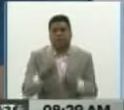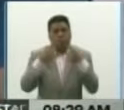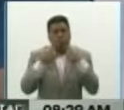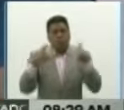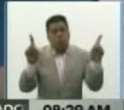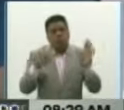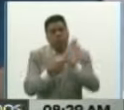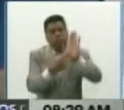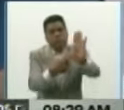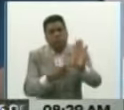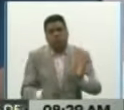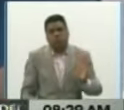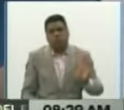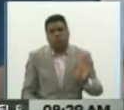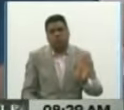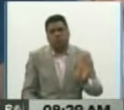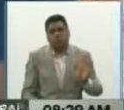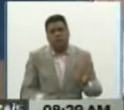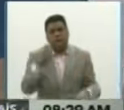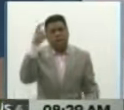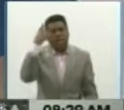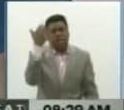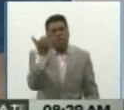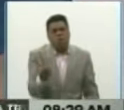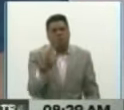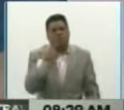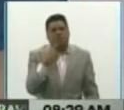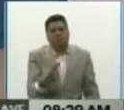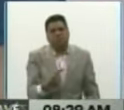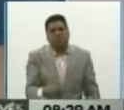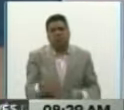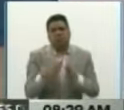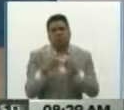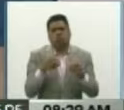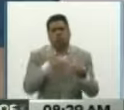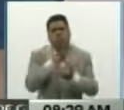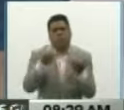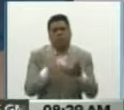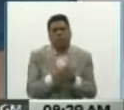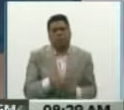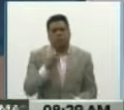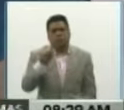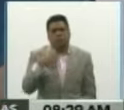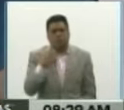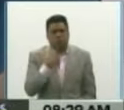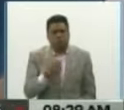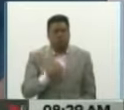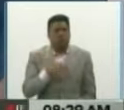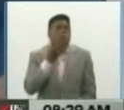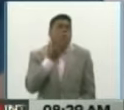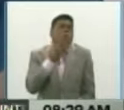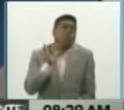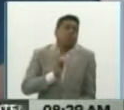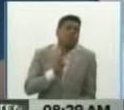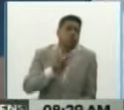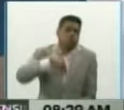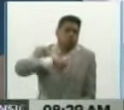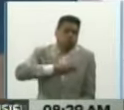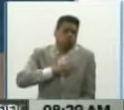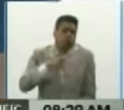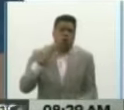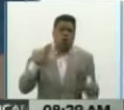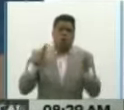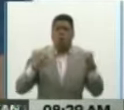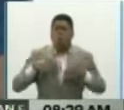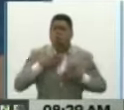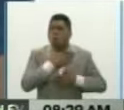notorias. Y es por ello que estamos el día de hoy aquí denunciando todas estas irregularidades. Si realmente nosotros estuviéramos bien